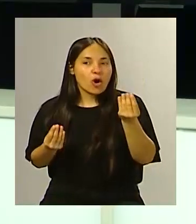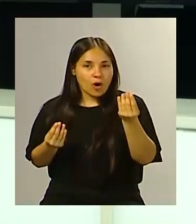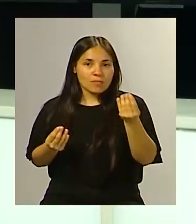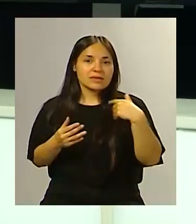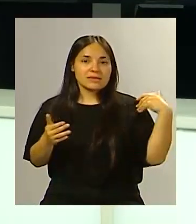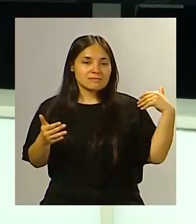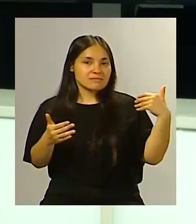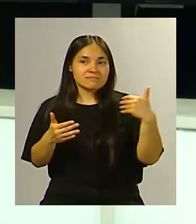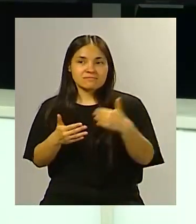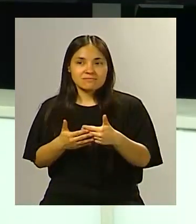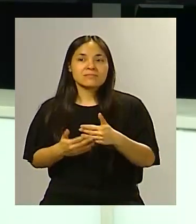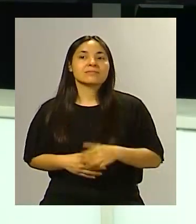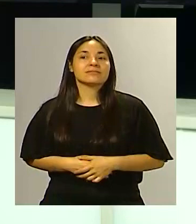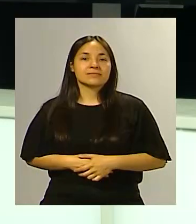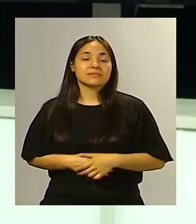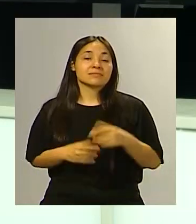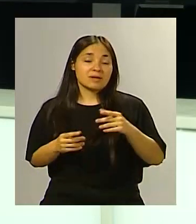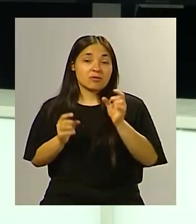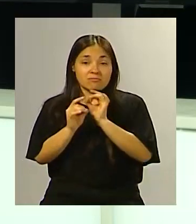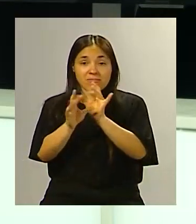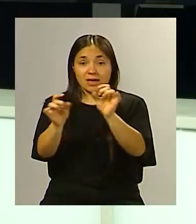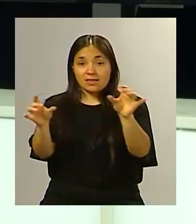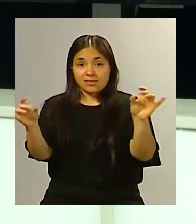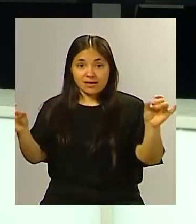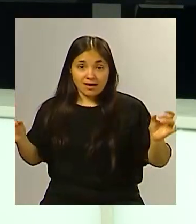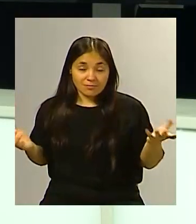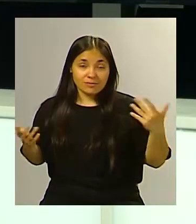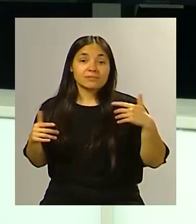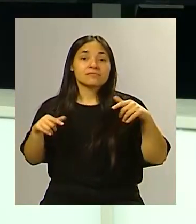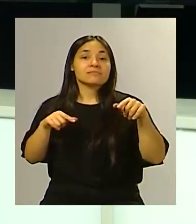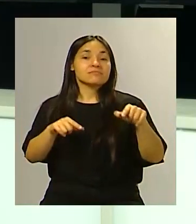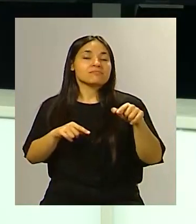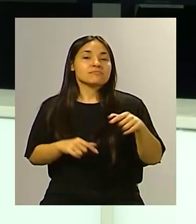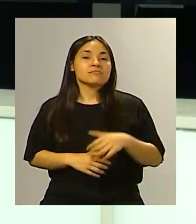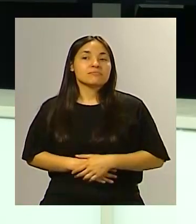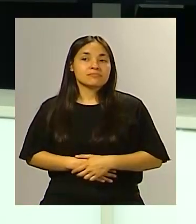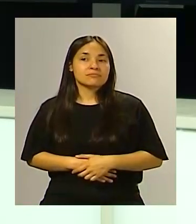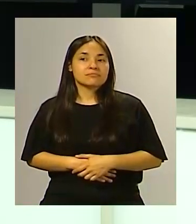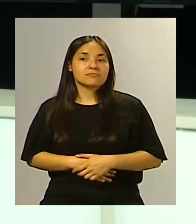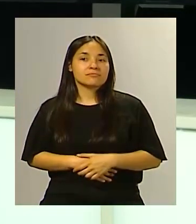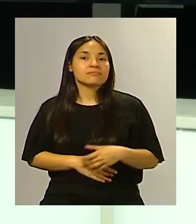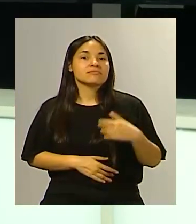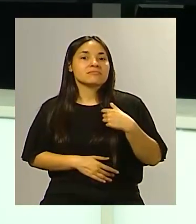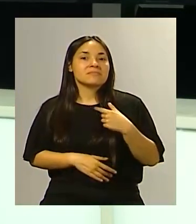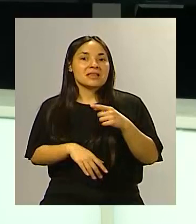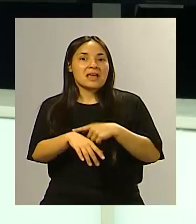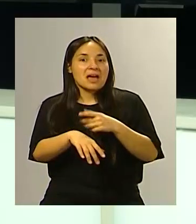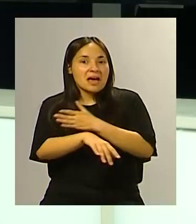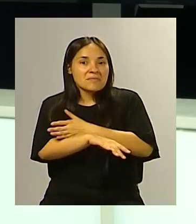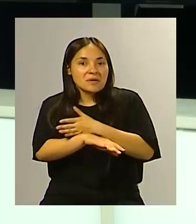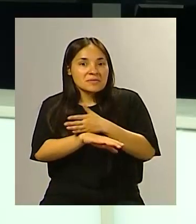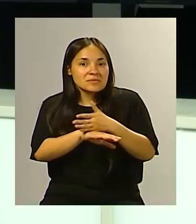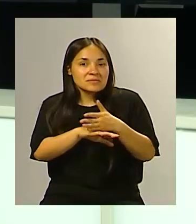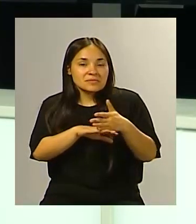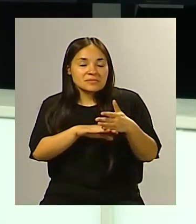este tiempo, sobre todo teniendo en cuenta que en la pandemia fue un momento en el cual estuvo parado durante mucho tiempo el turismo en